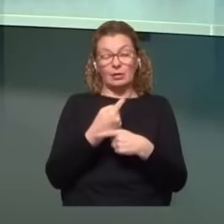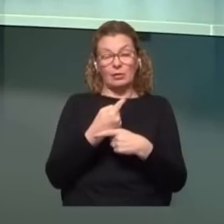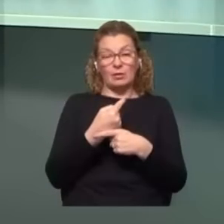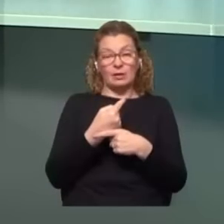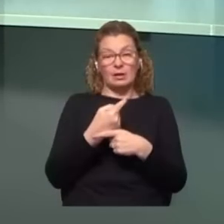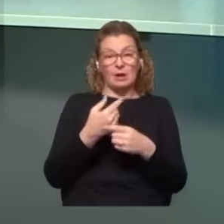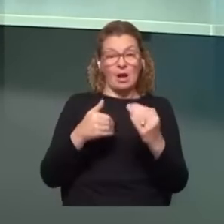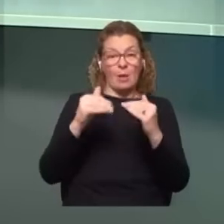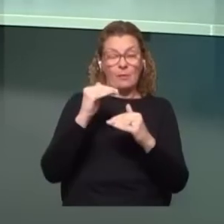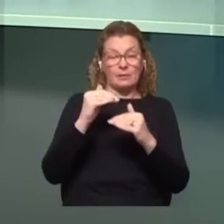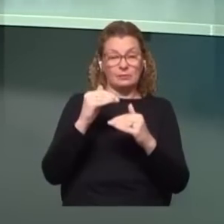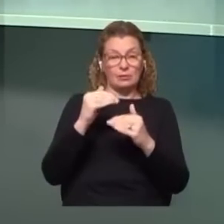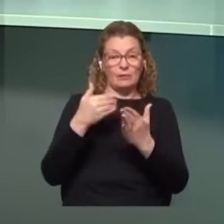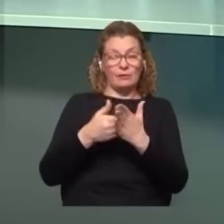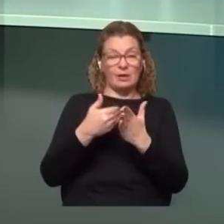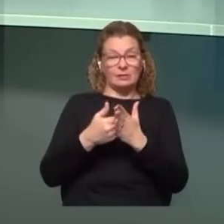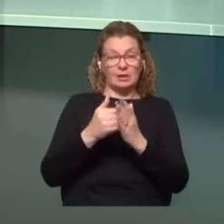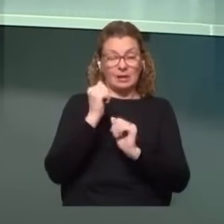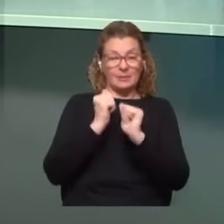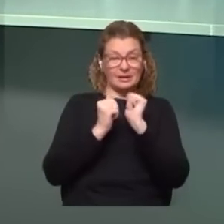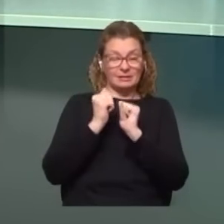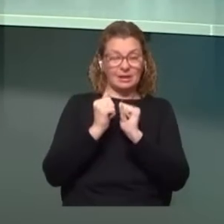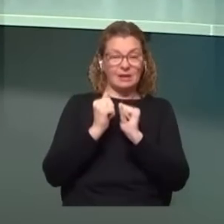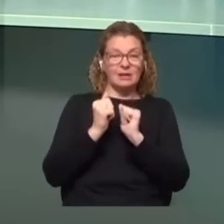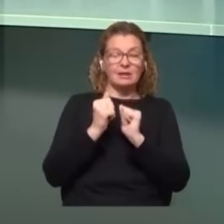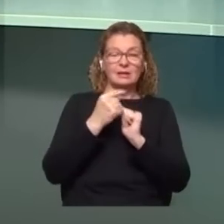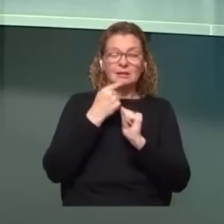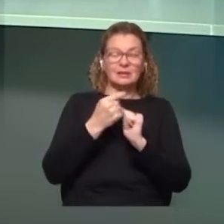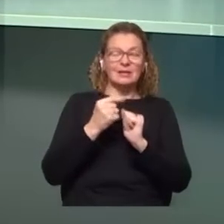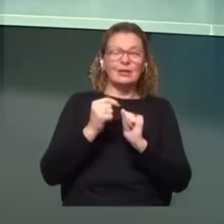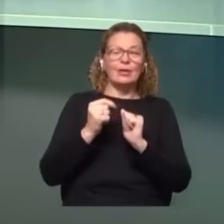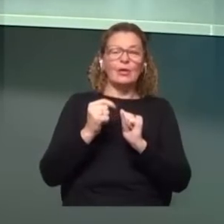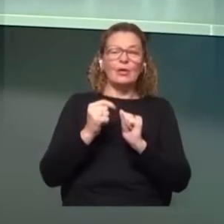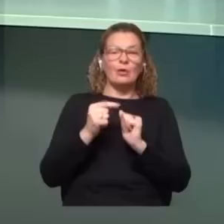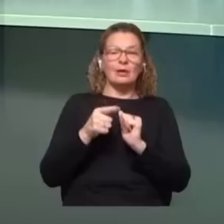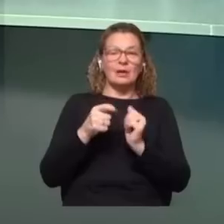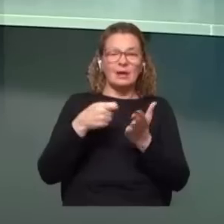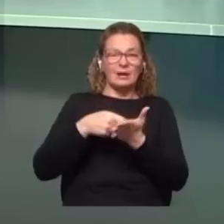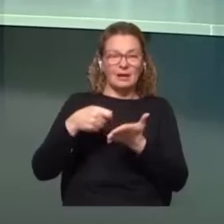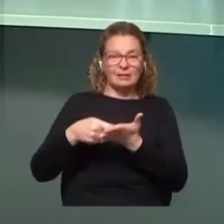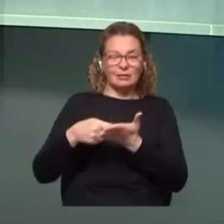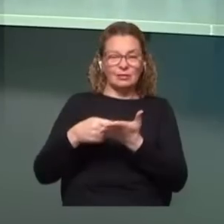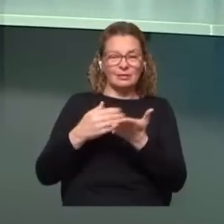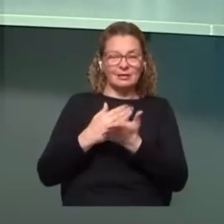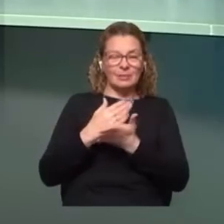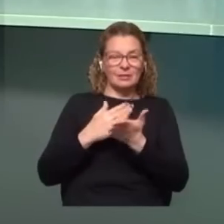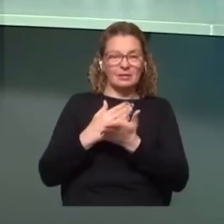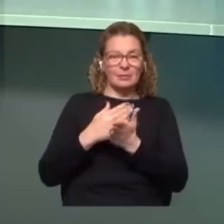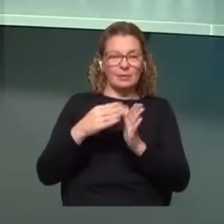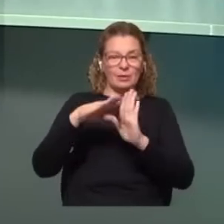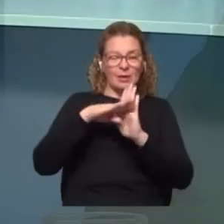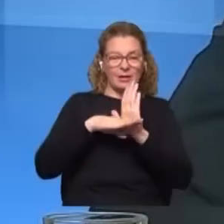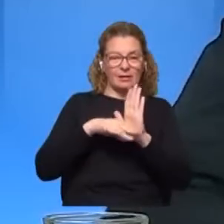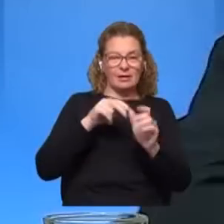el aumento del endeudamiento y la ministra de economía y finanzas a su cenar de leche dijo que el gasto permanece dentro de la regla